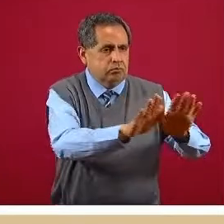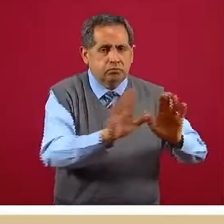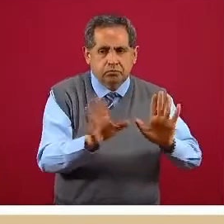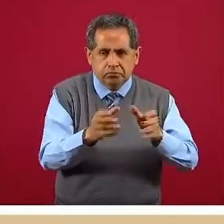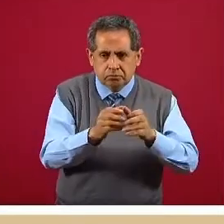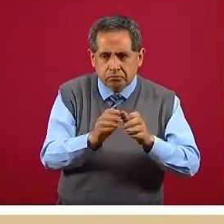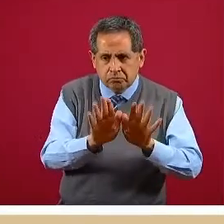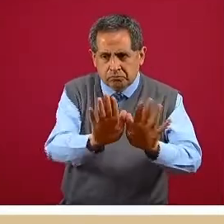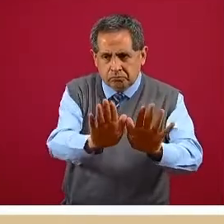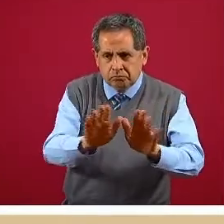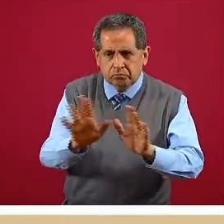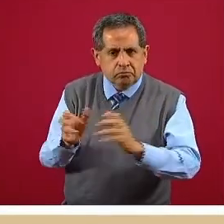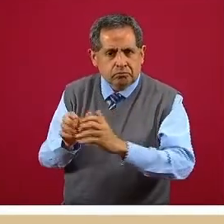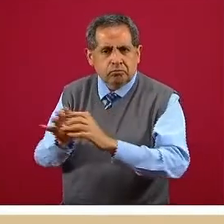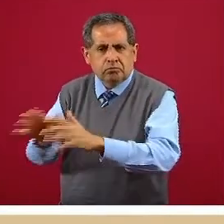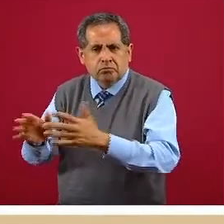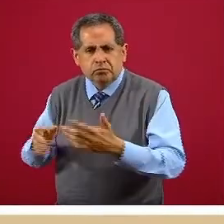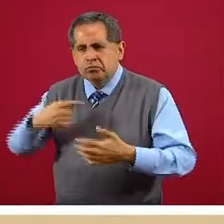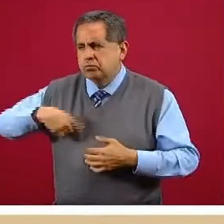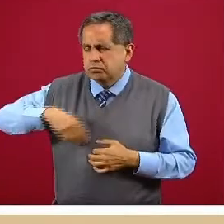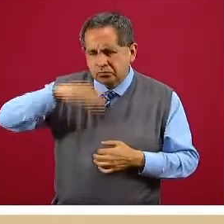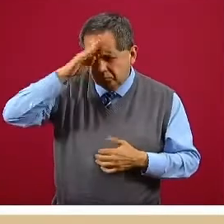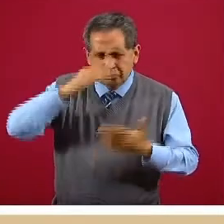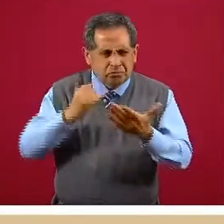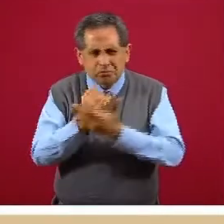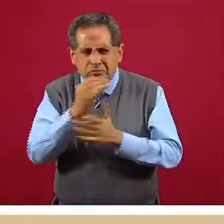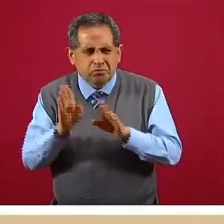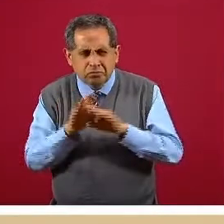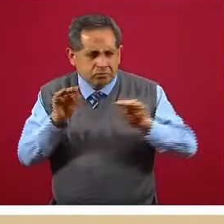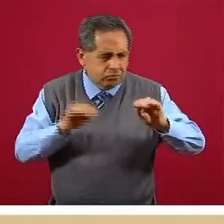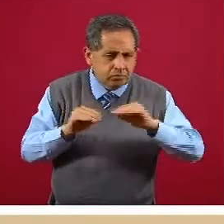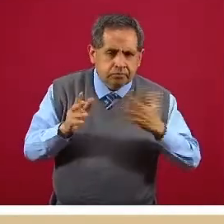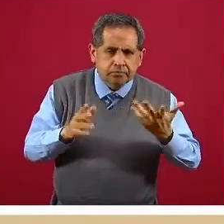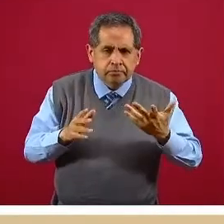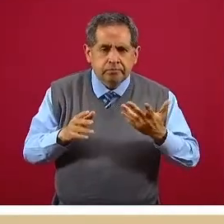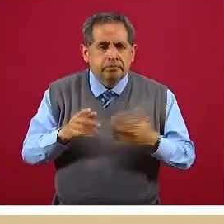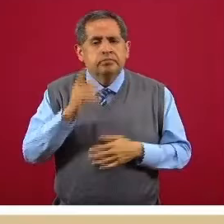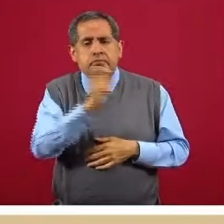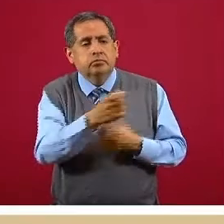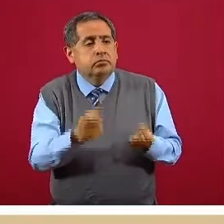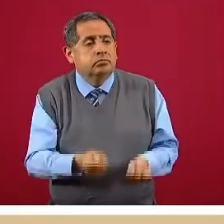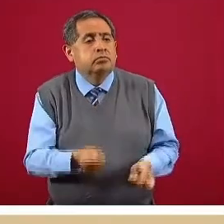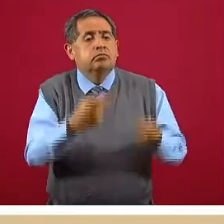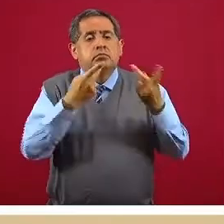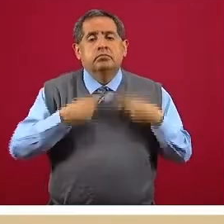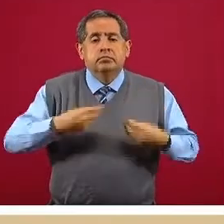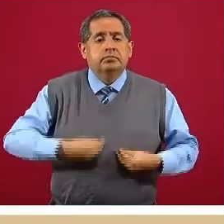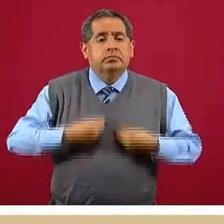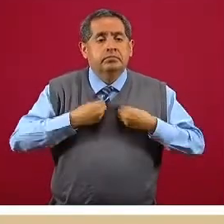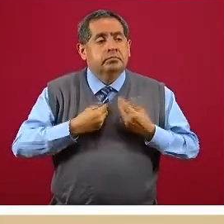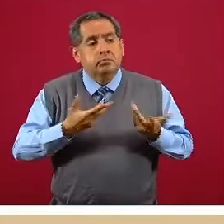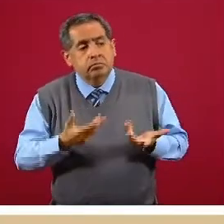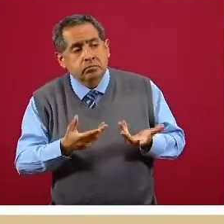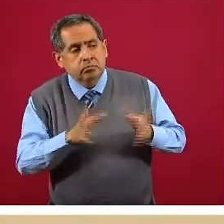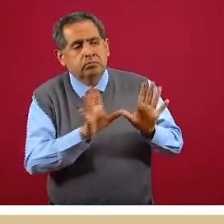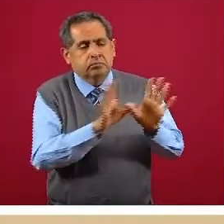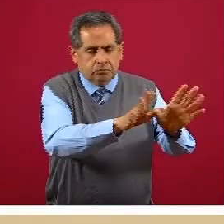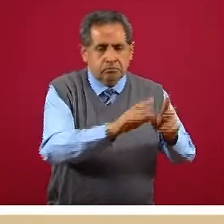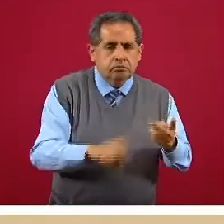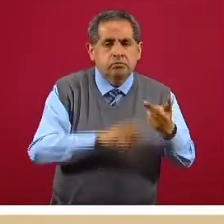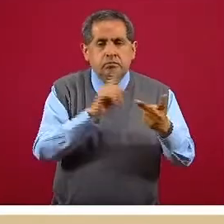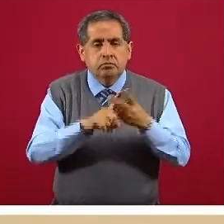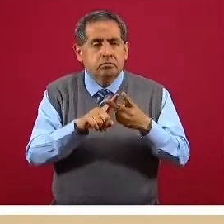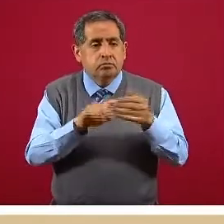regiones. ¿Cómo decidimos agrupar las regiones? Lo primero es por su densidad de población y lo segundo es por